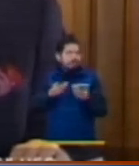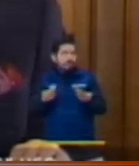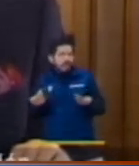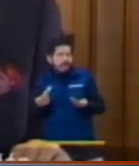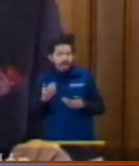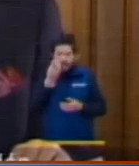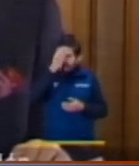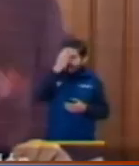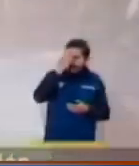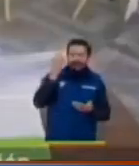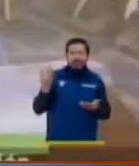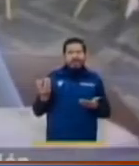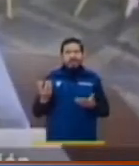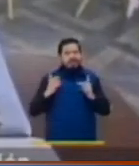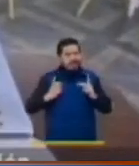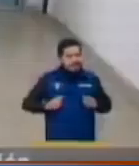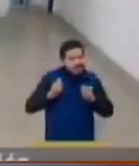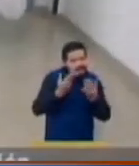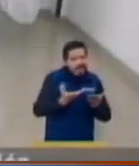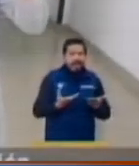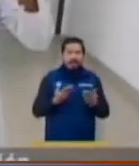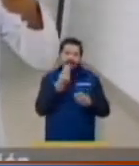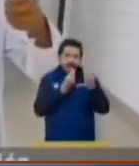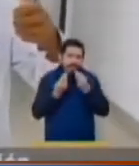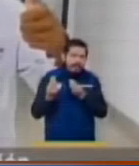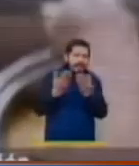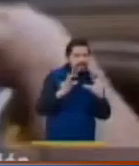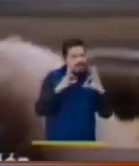invertirlos directamente en la educación, la